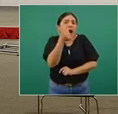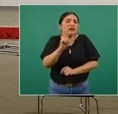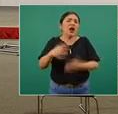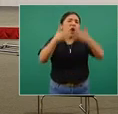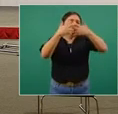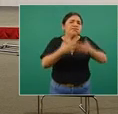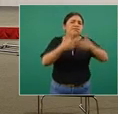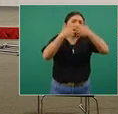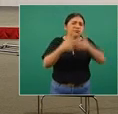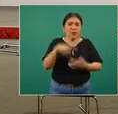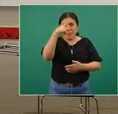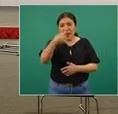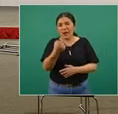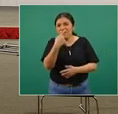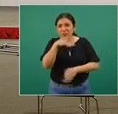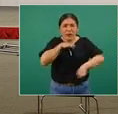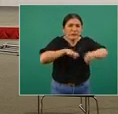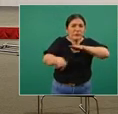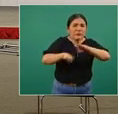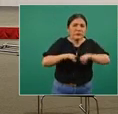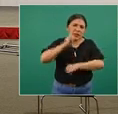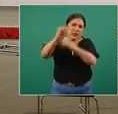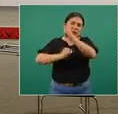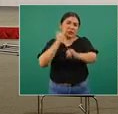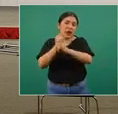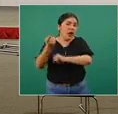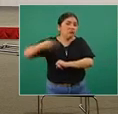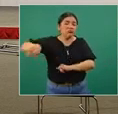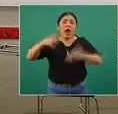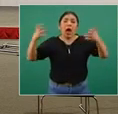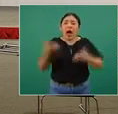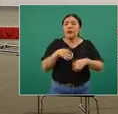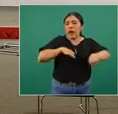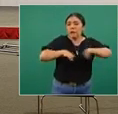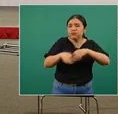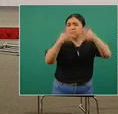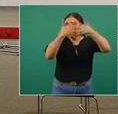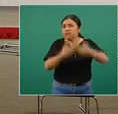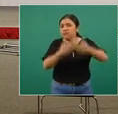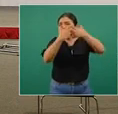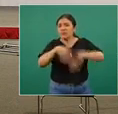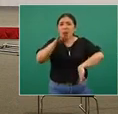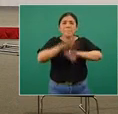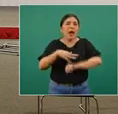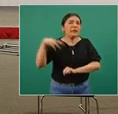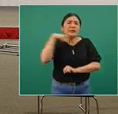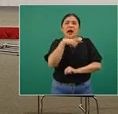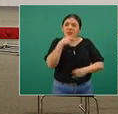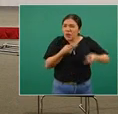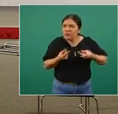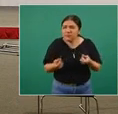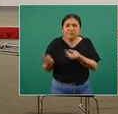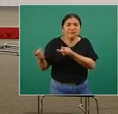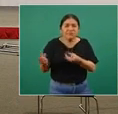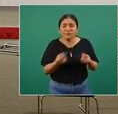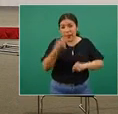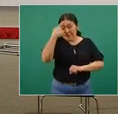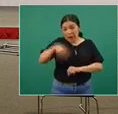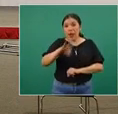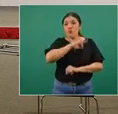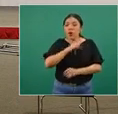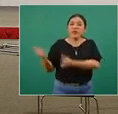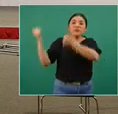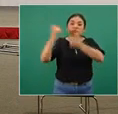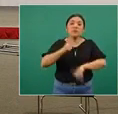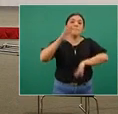nivel internacional están trabajando también día con día y a marchas forzadas para poder tener la mayor disponibilidad